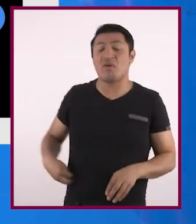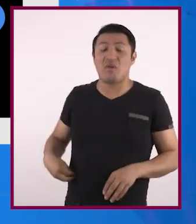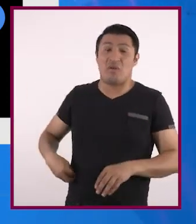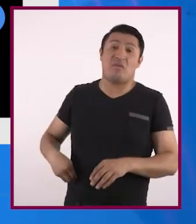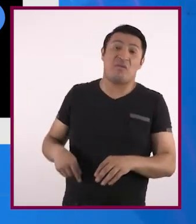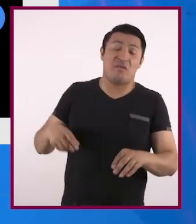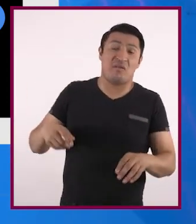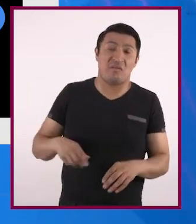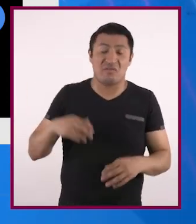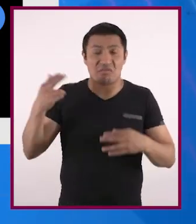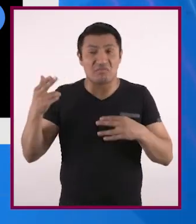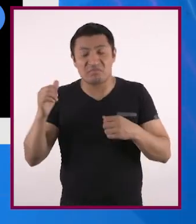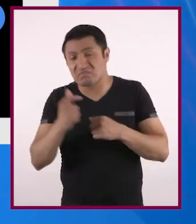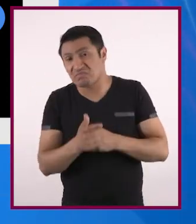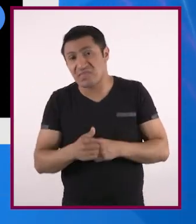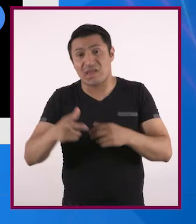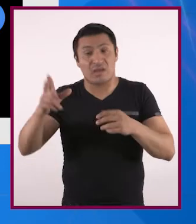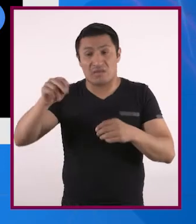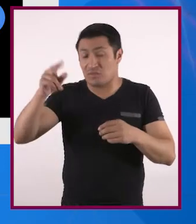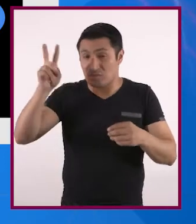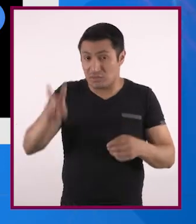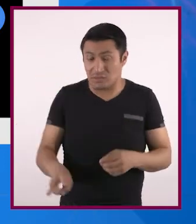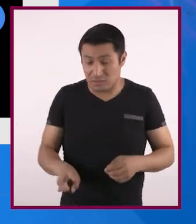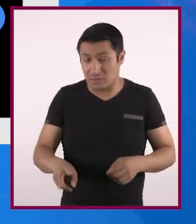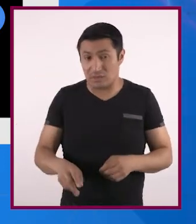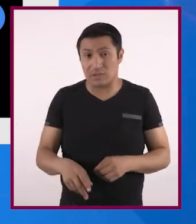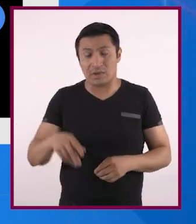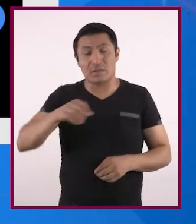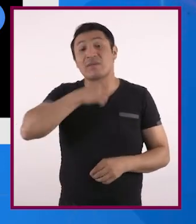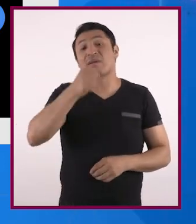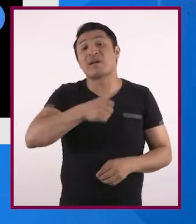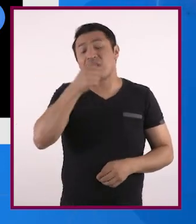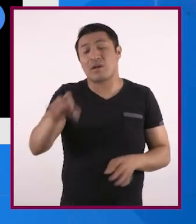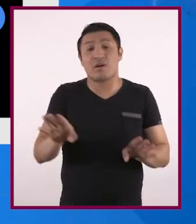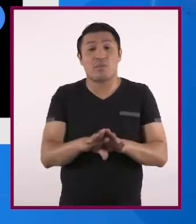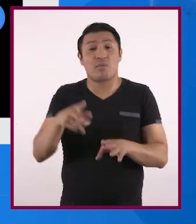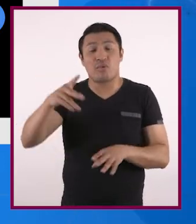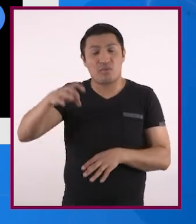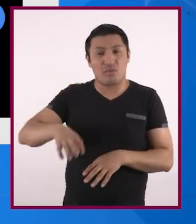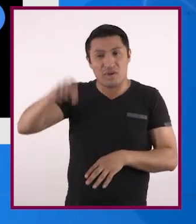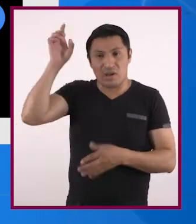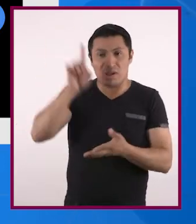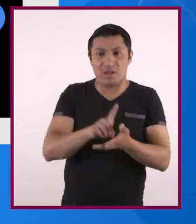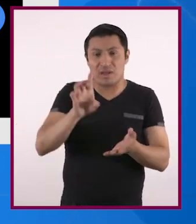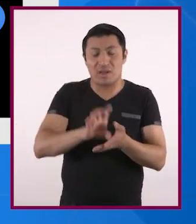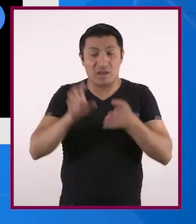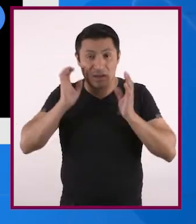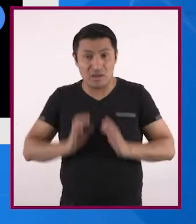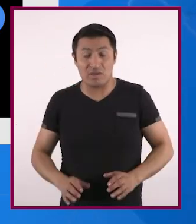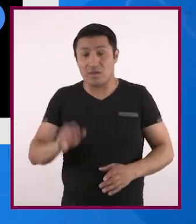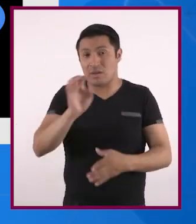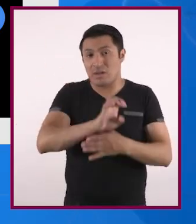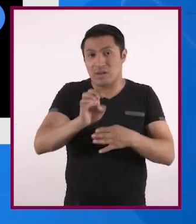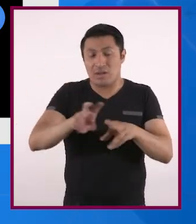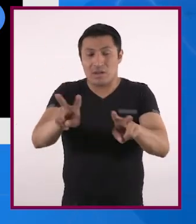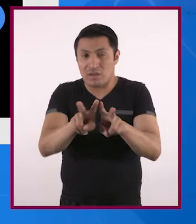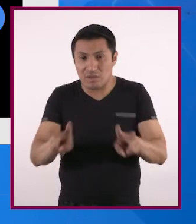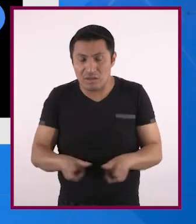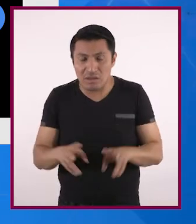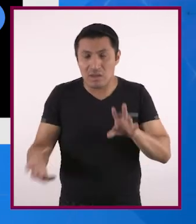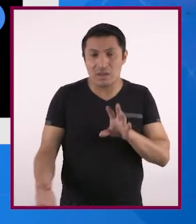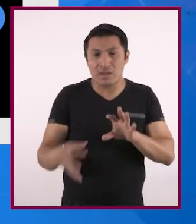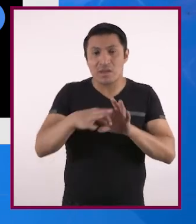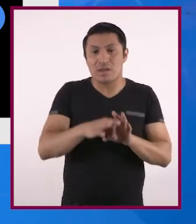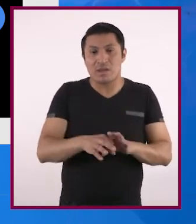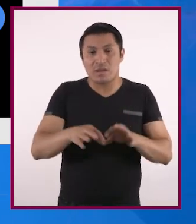que no cometieron. Los adultos mayores, por ejemplo, asocian su edad con la discapacidad física y entonces tienen una vulnerabilidad asociada